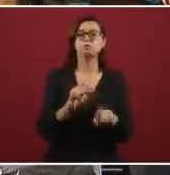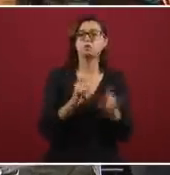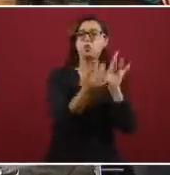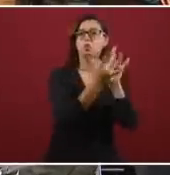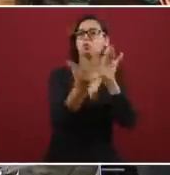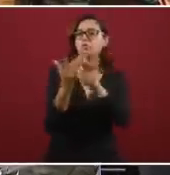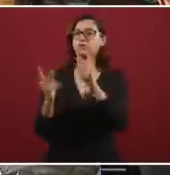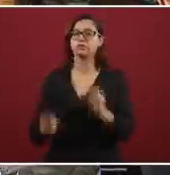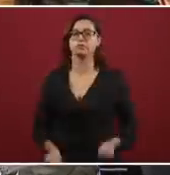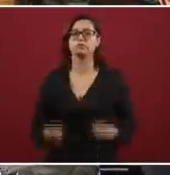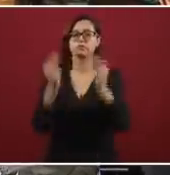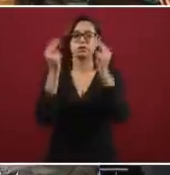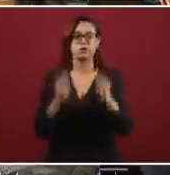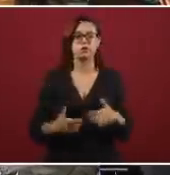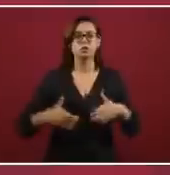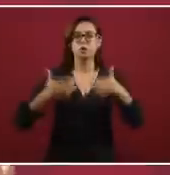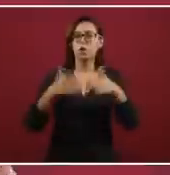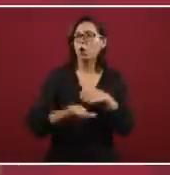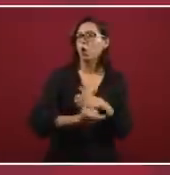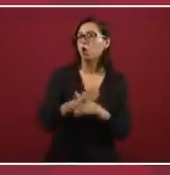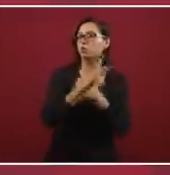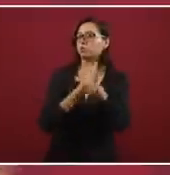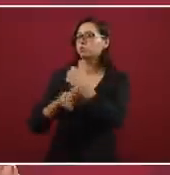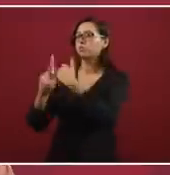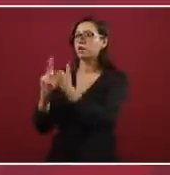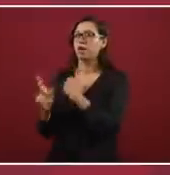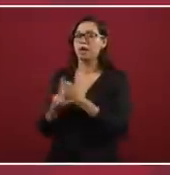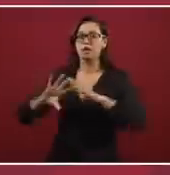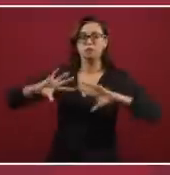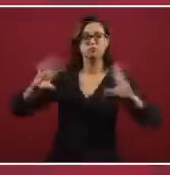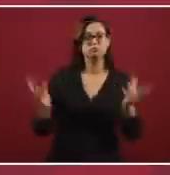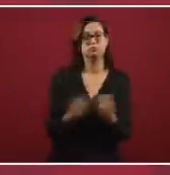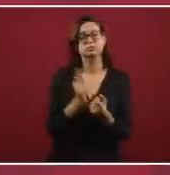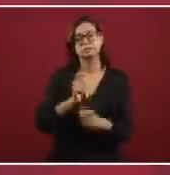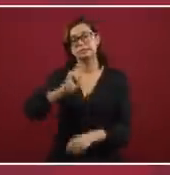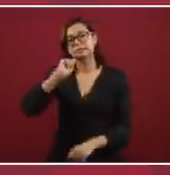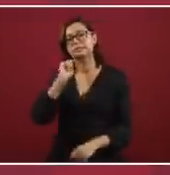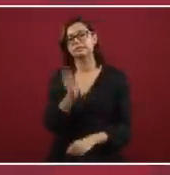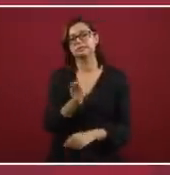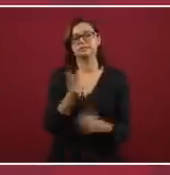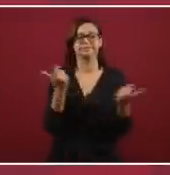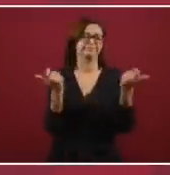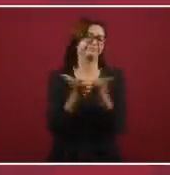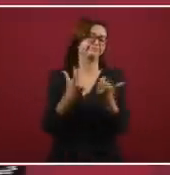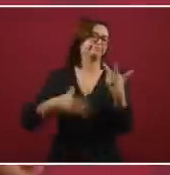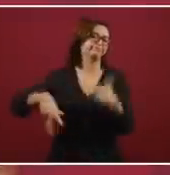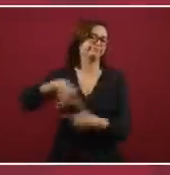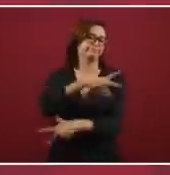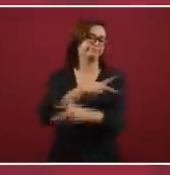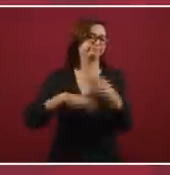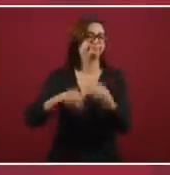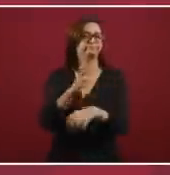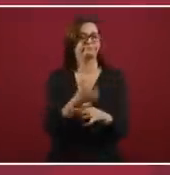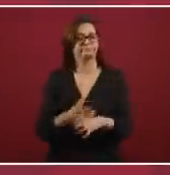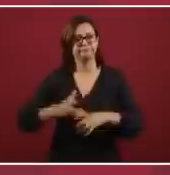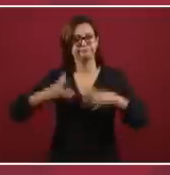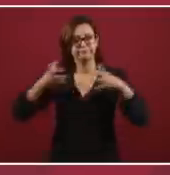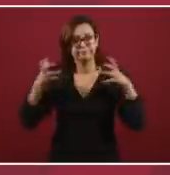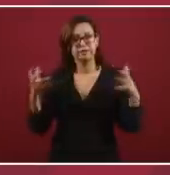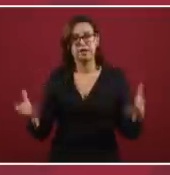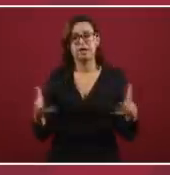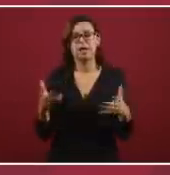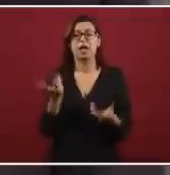todo esto tiene que significar crecimiento económico y así no vamos